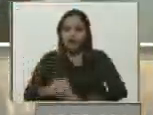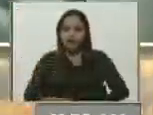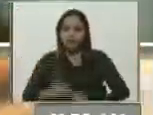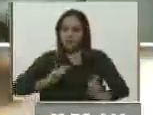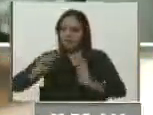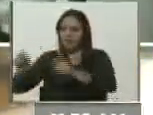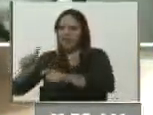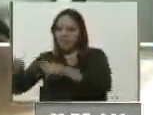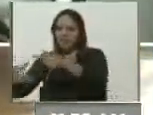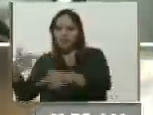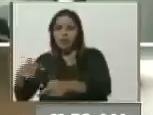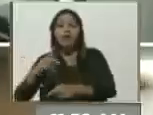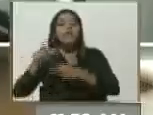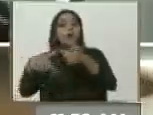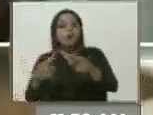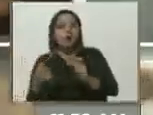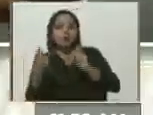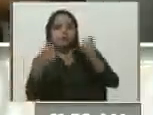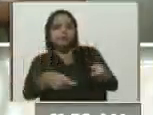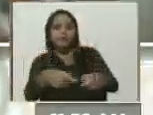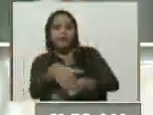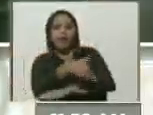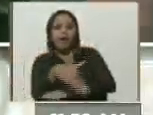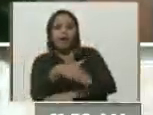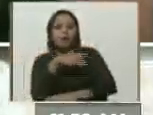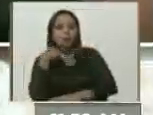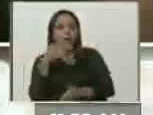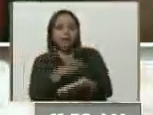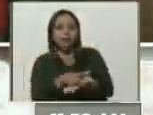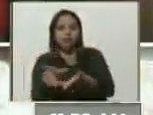efectivamente aparecieron muertos.